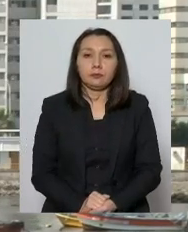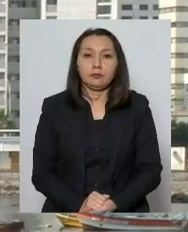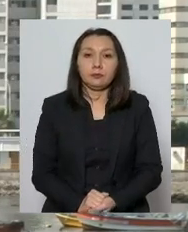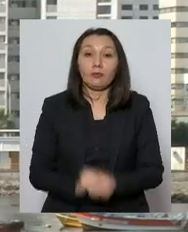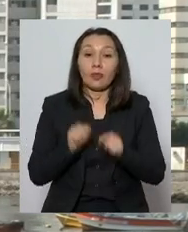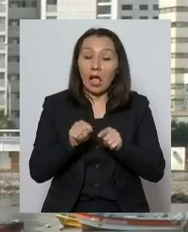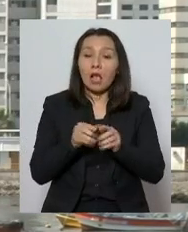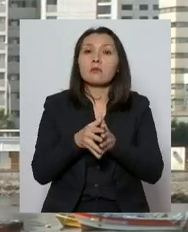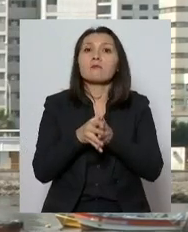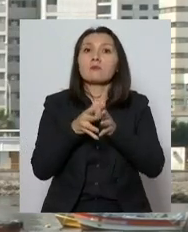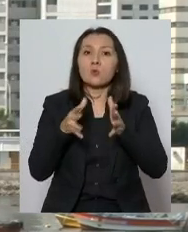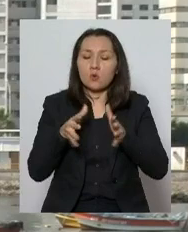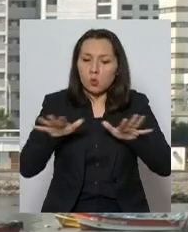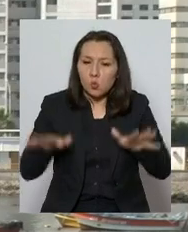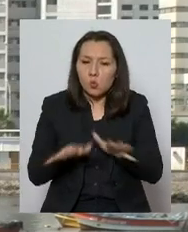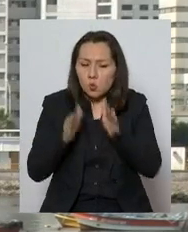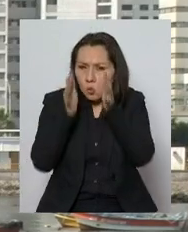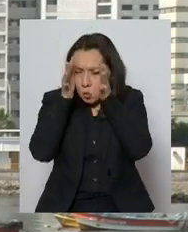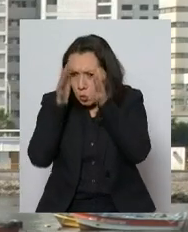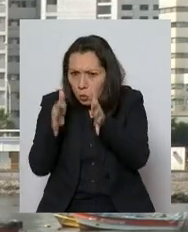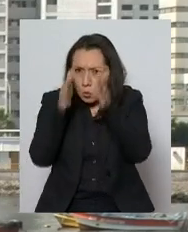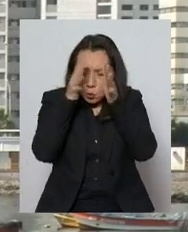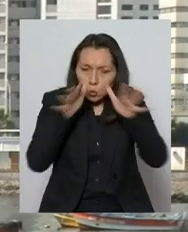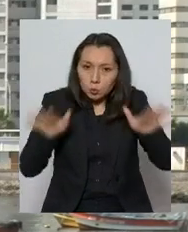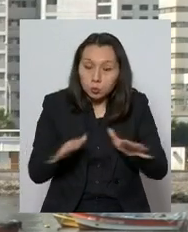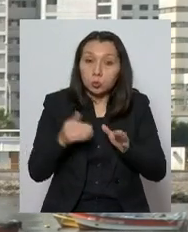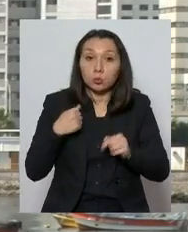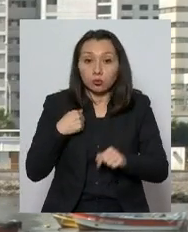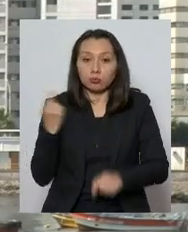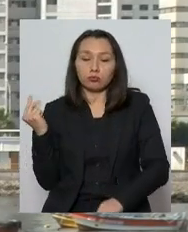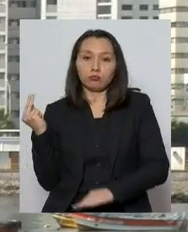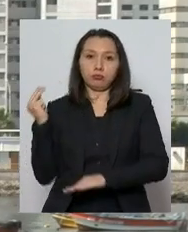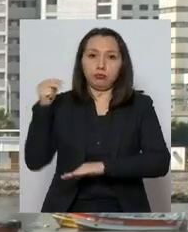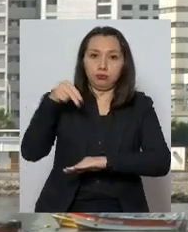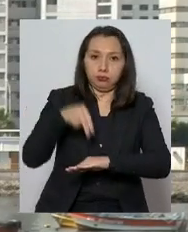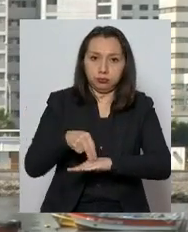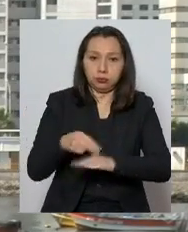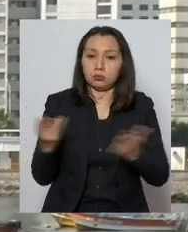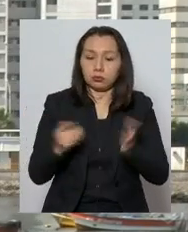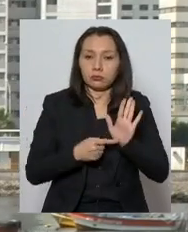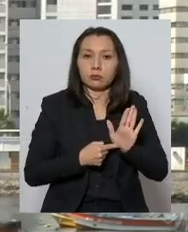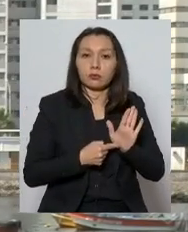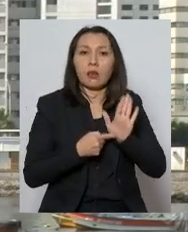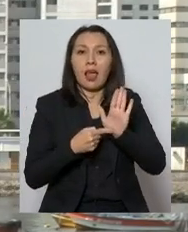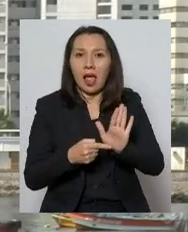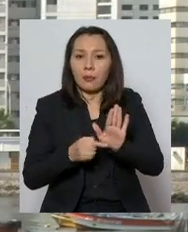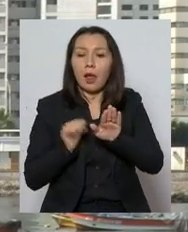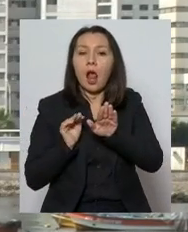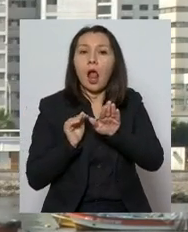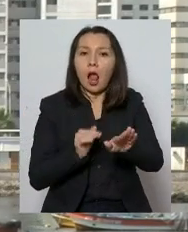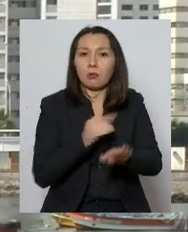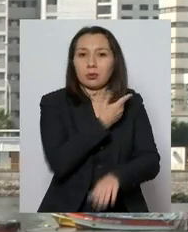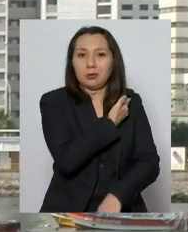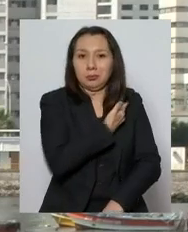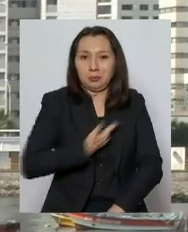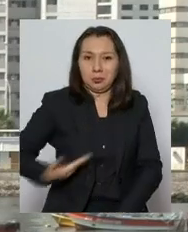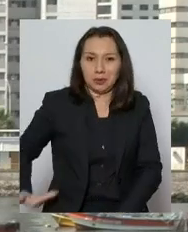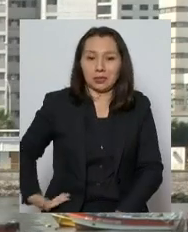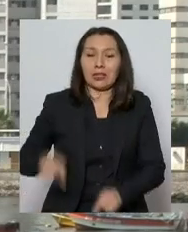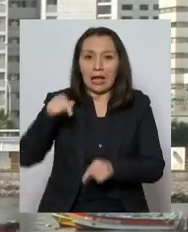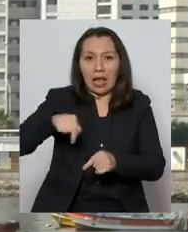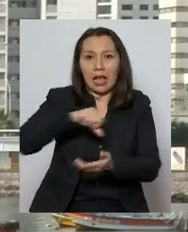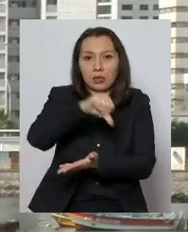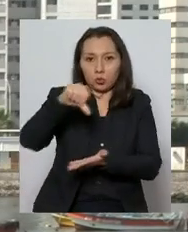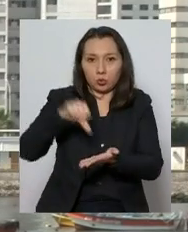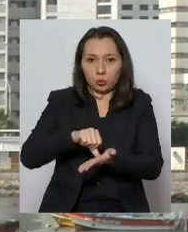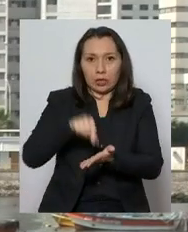Ahí se concentran todos nuestros esfuerzos y es por eso que hemos venido hoy día para mostrar el apoyo del presidente a esta ciudad,